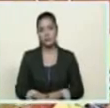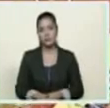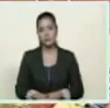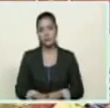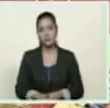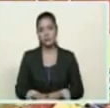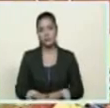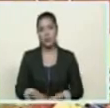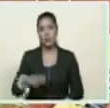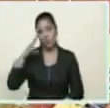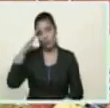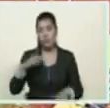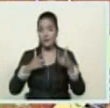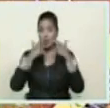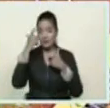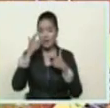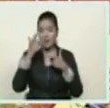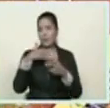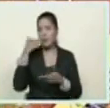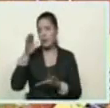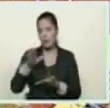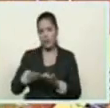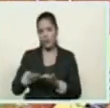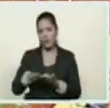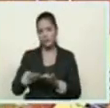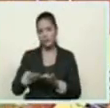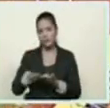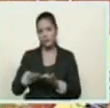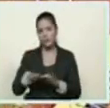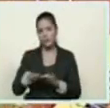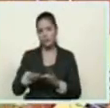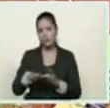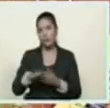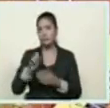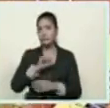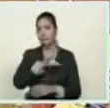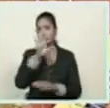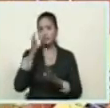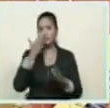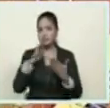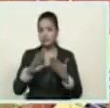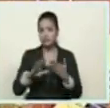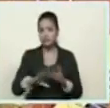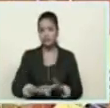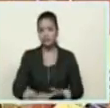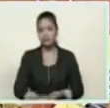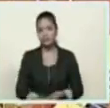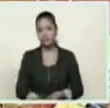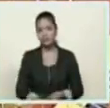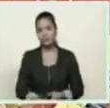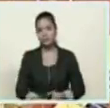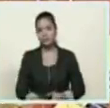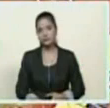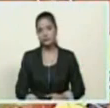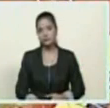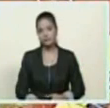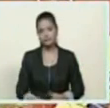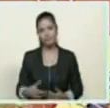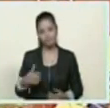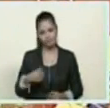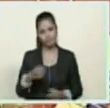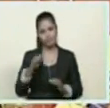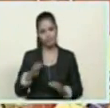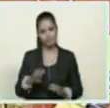los comandante chávez partió de esta vida a la vida eterna la vida inmortal no tengo